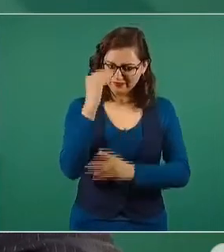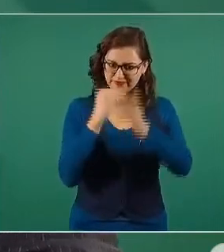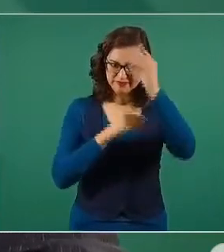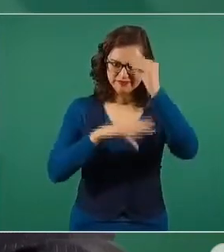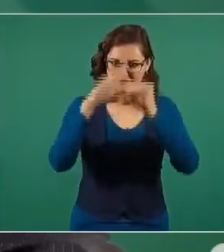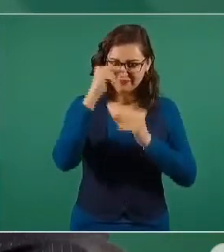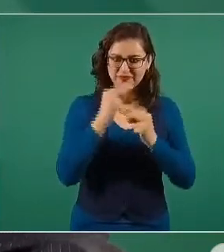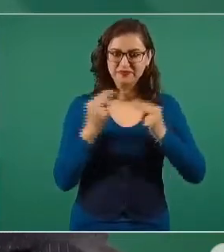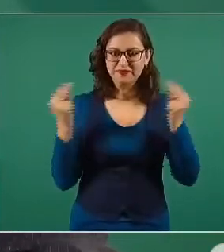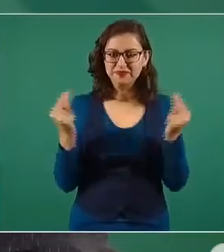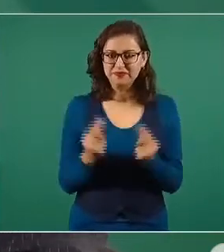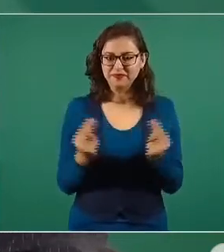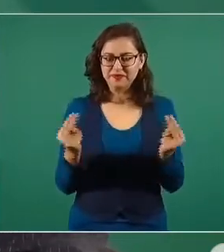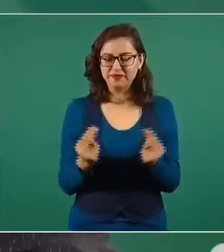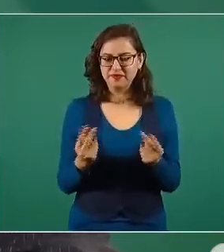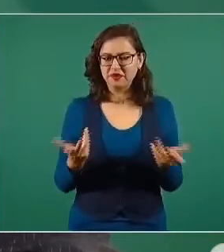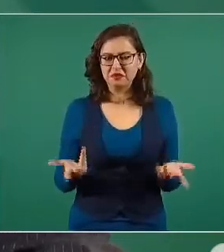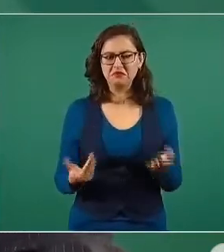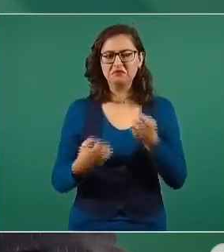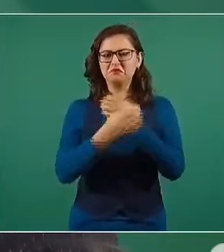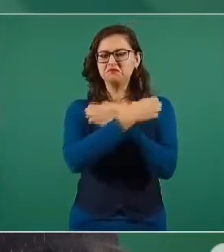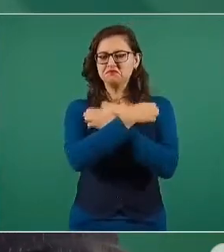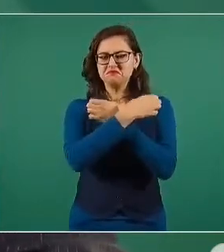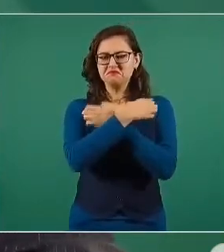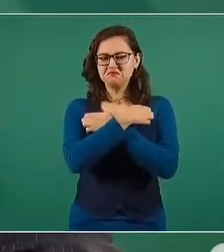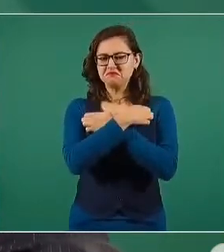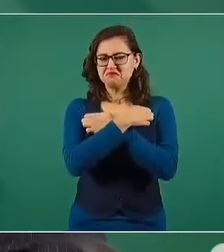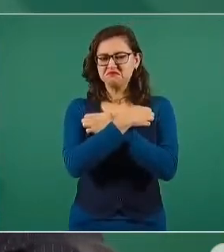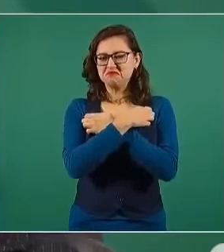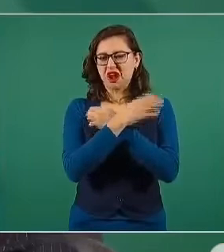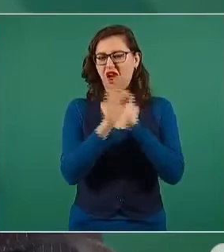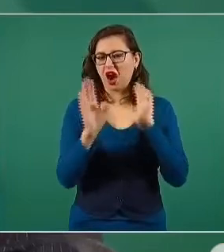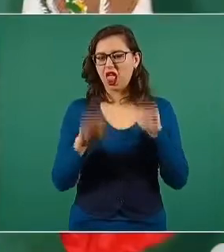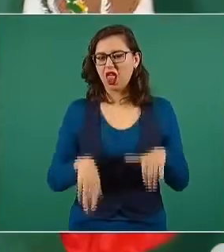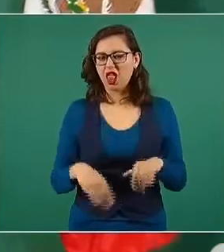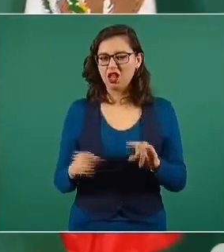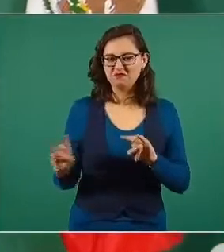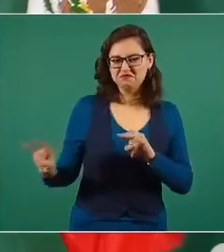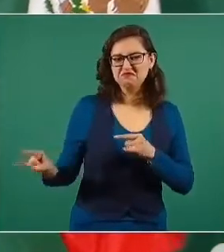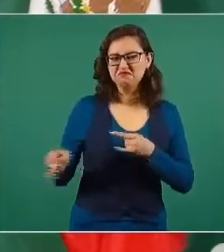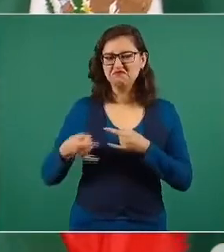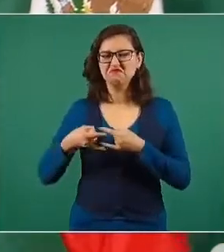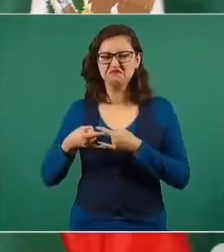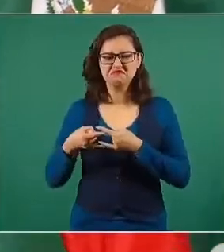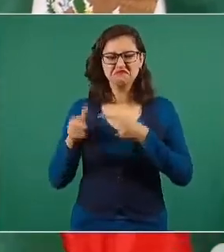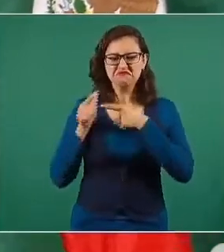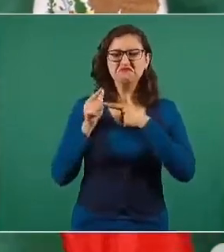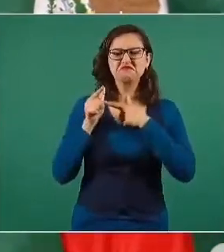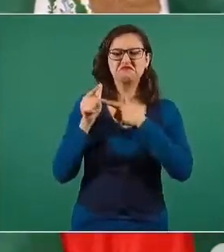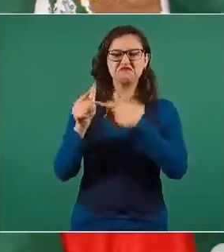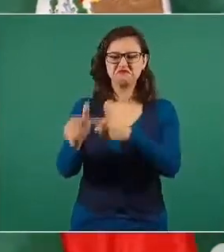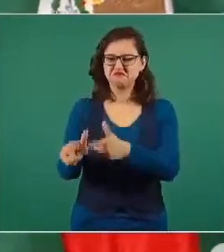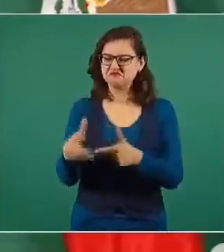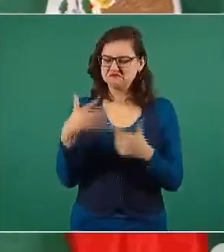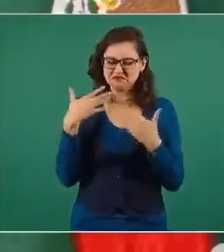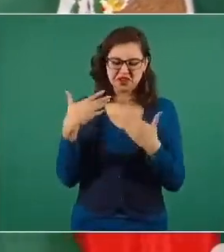que se tenga acceso a la educación o que estén las escuelas cerradas? ¿A quién le